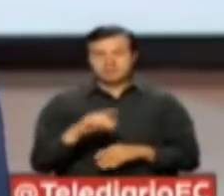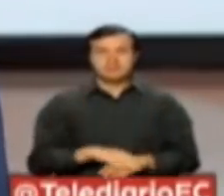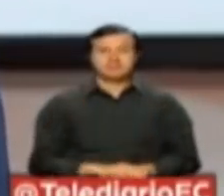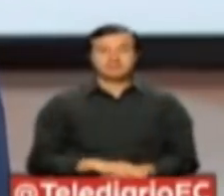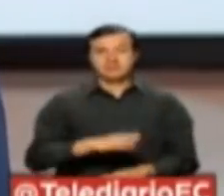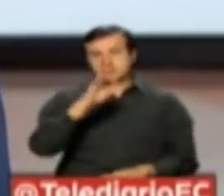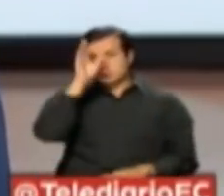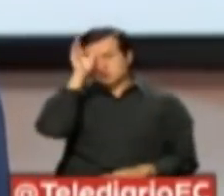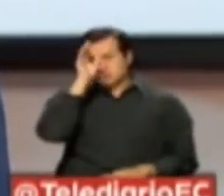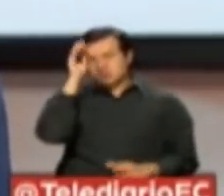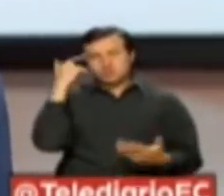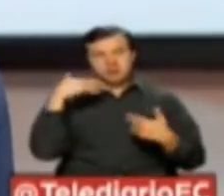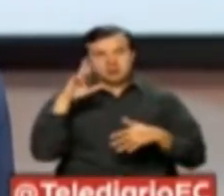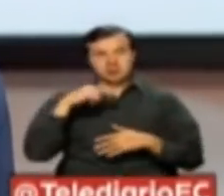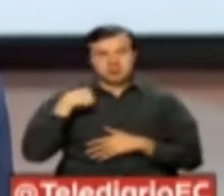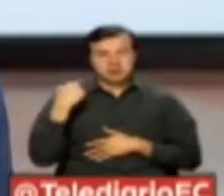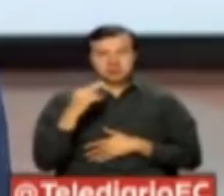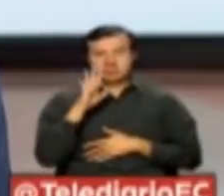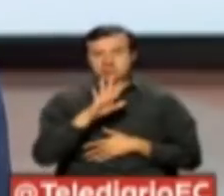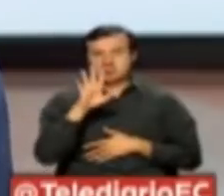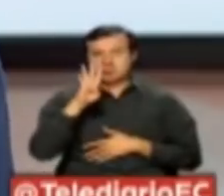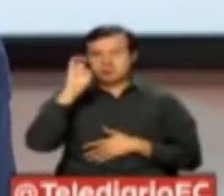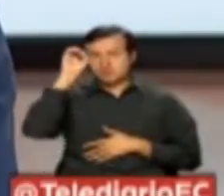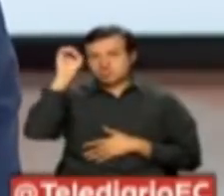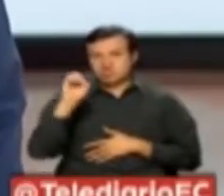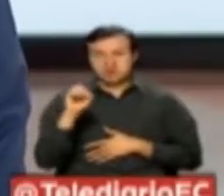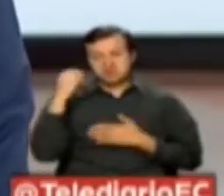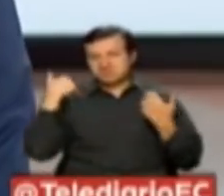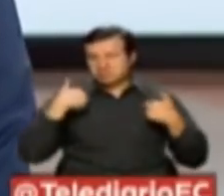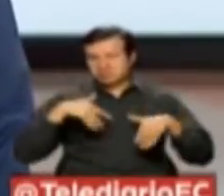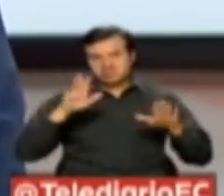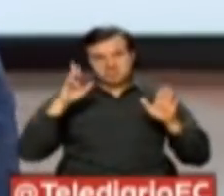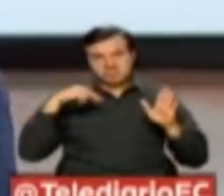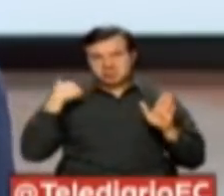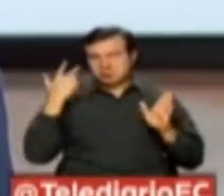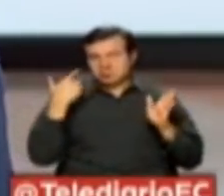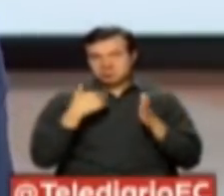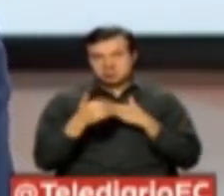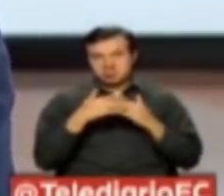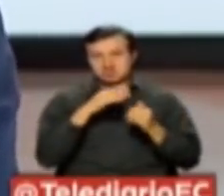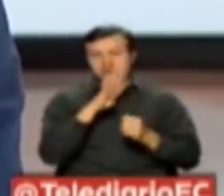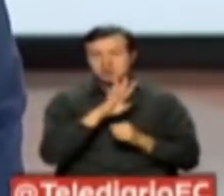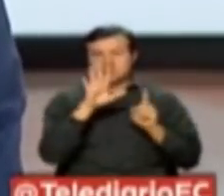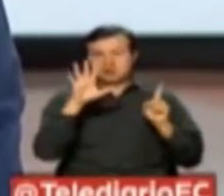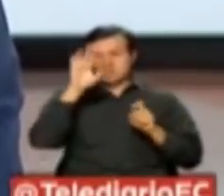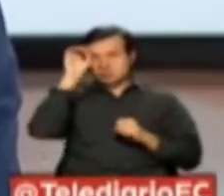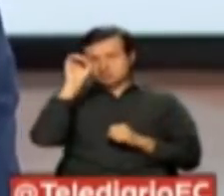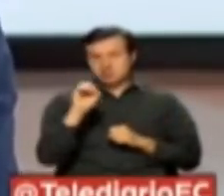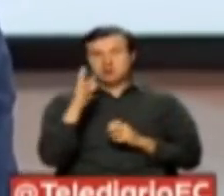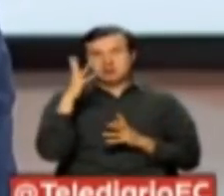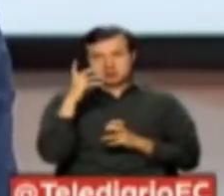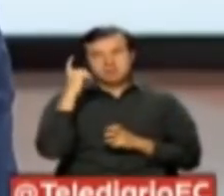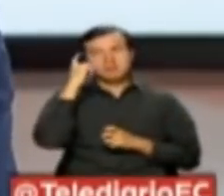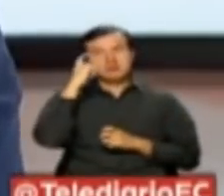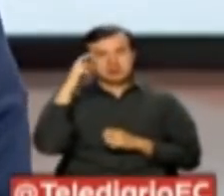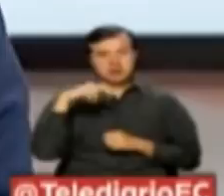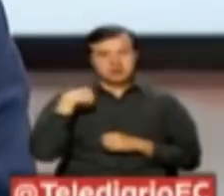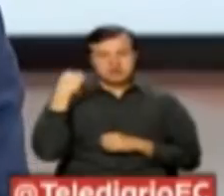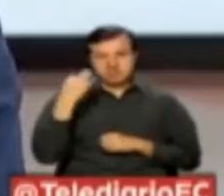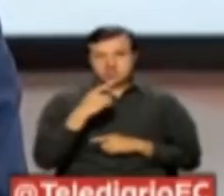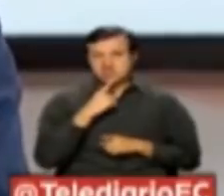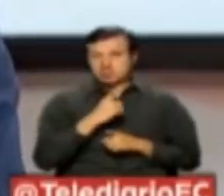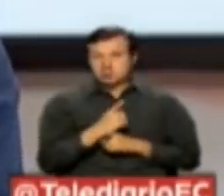sea católico o no importa su religión 54 por ciento no importa la religión el 46 por ciento si importa la religión